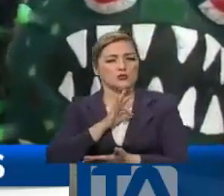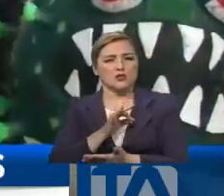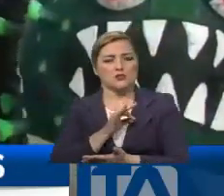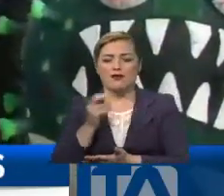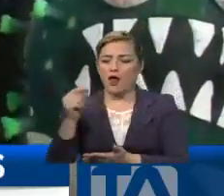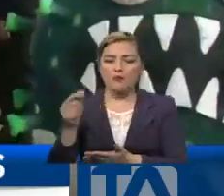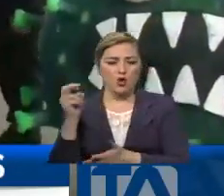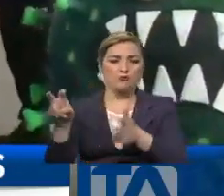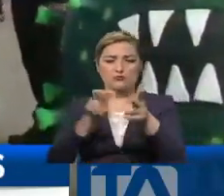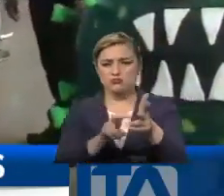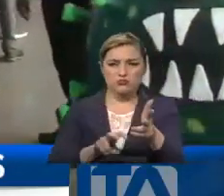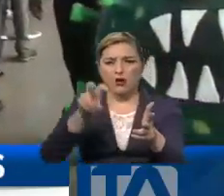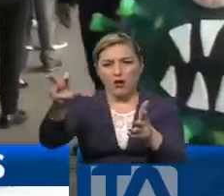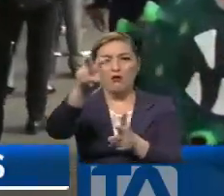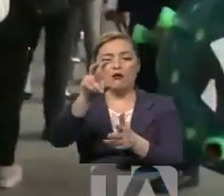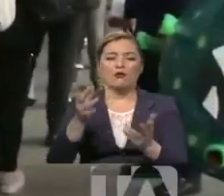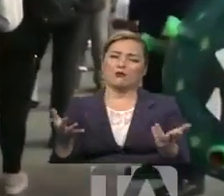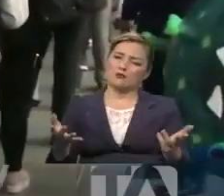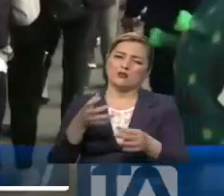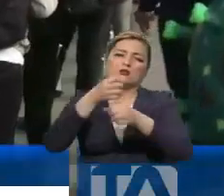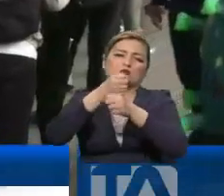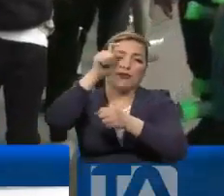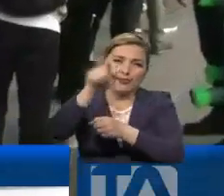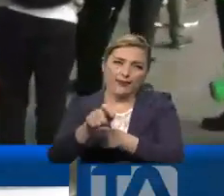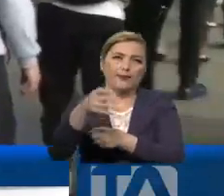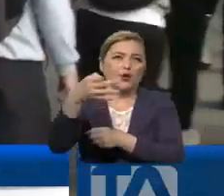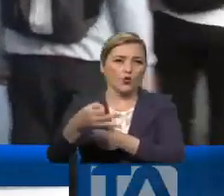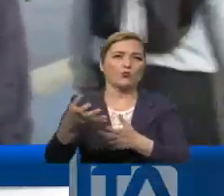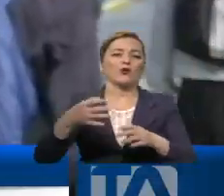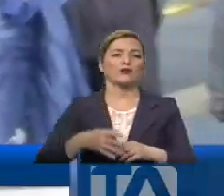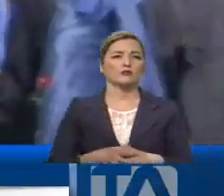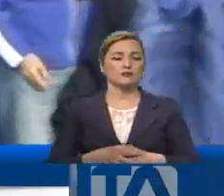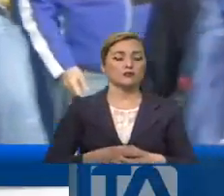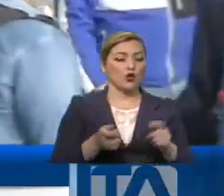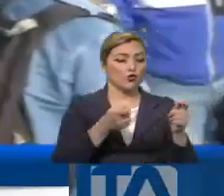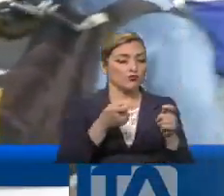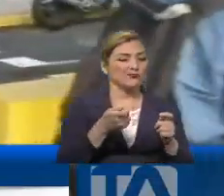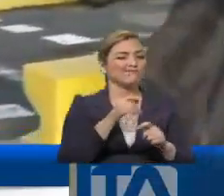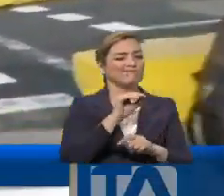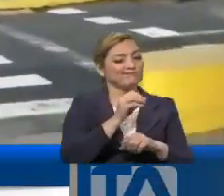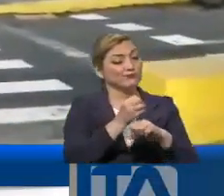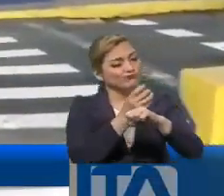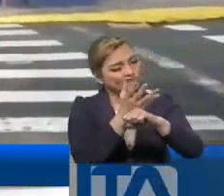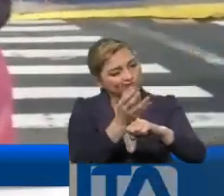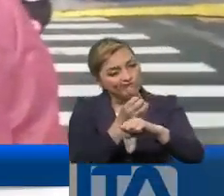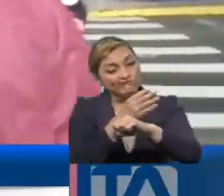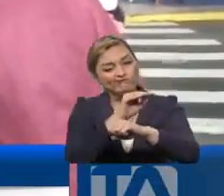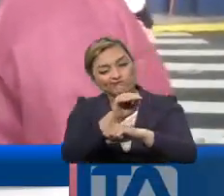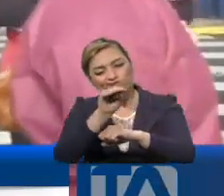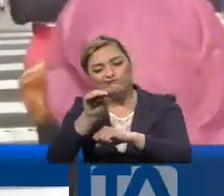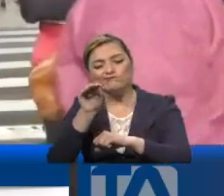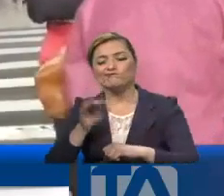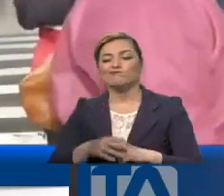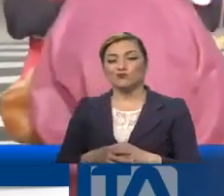rápido, pero lo que exigimos es medidas de seguridad. Es un operativo disuasivo. Operativos disuasivos en donde también